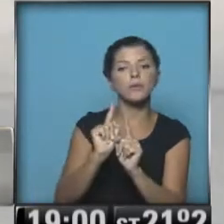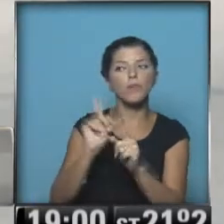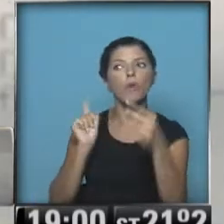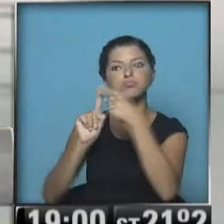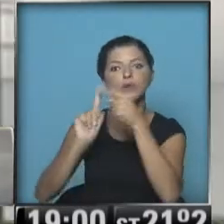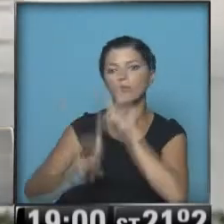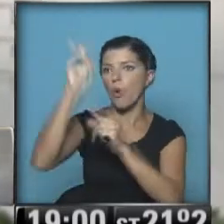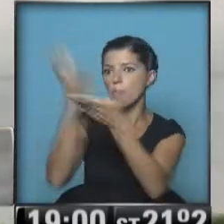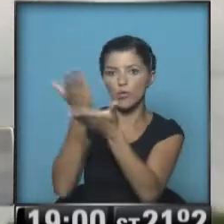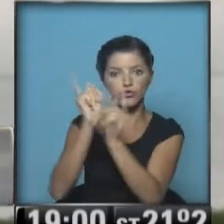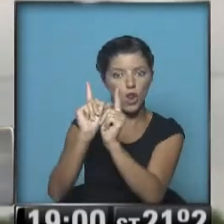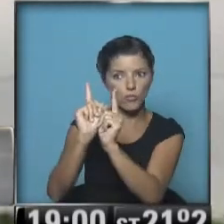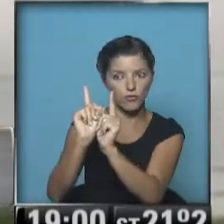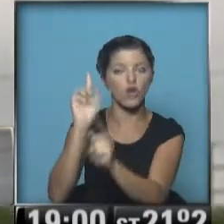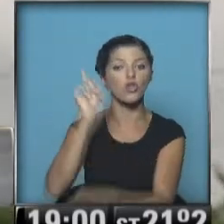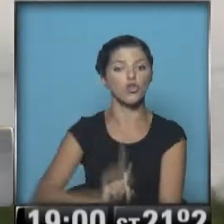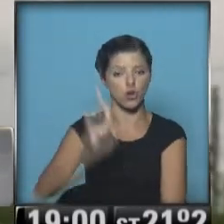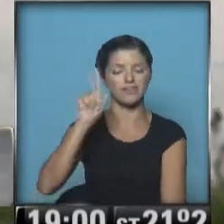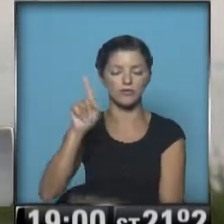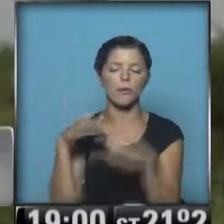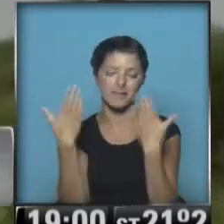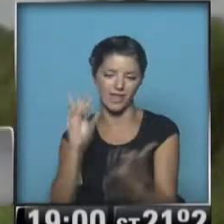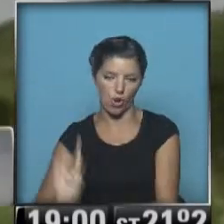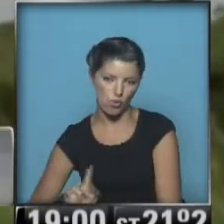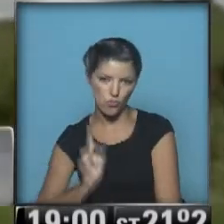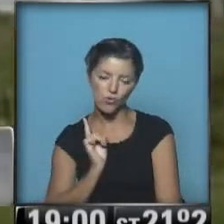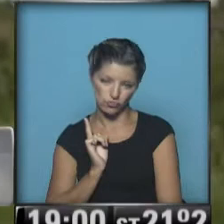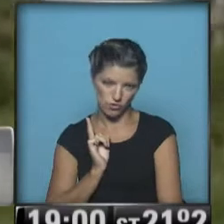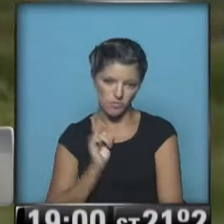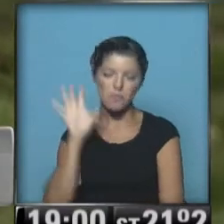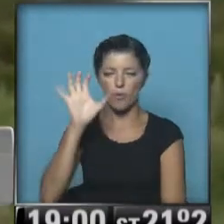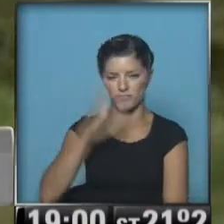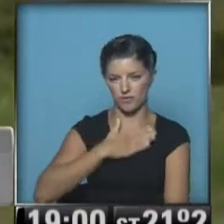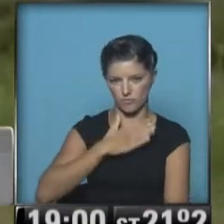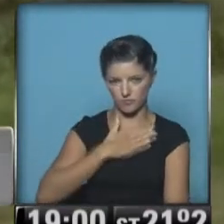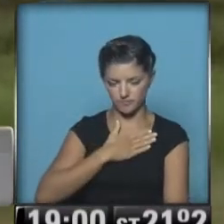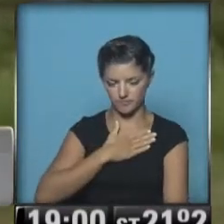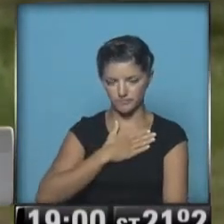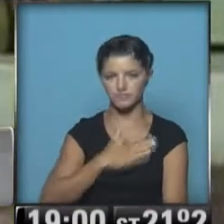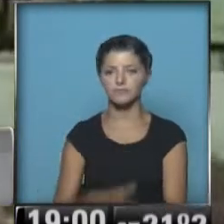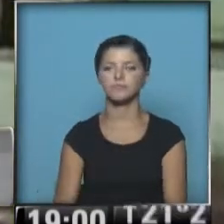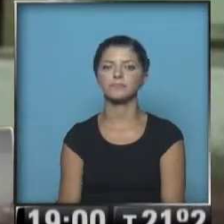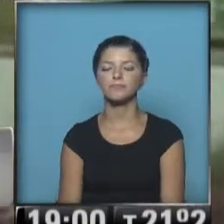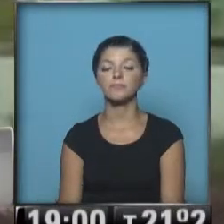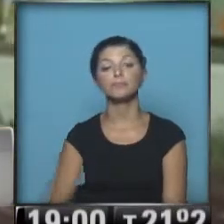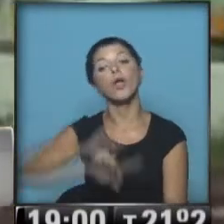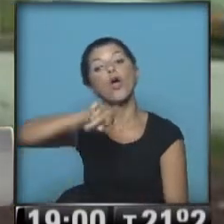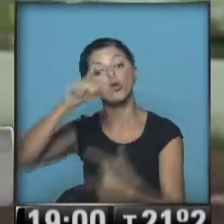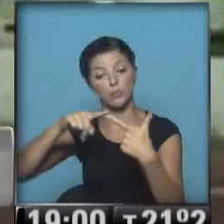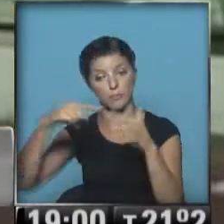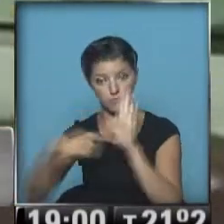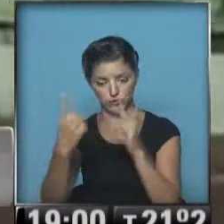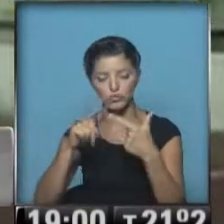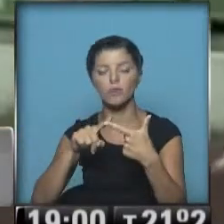en el norte, y eso es una ventaja y un orgullo para la provincia. Y el otro